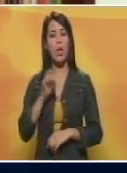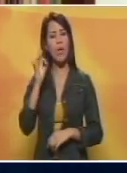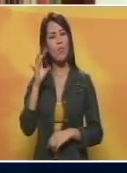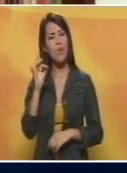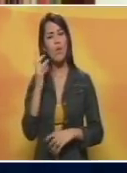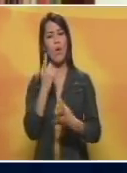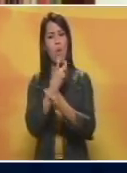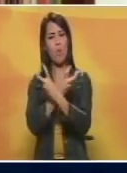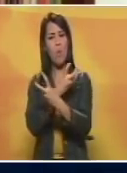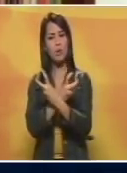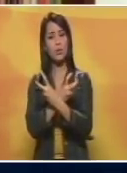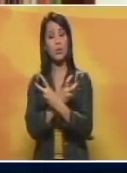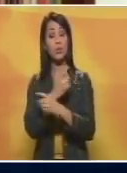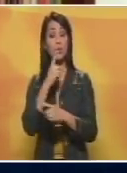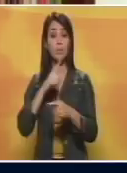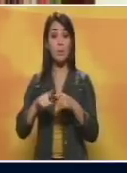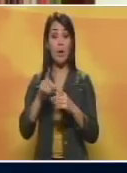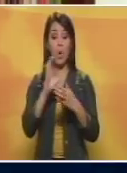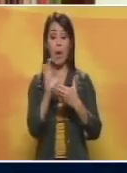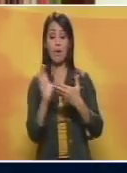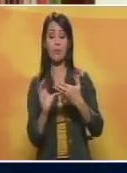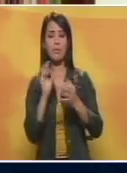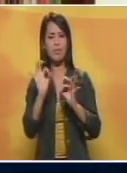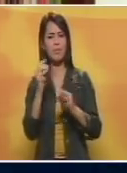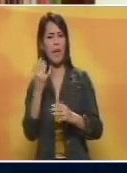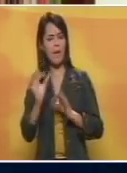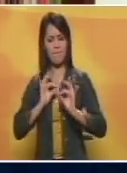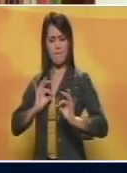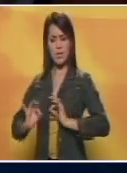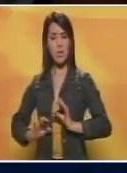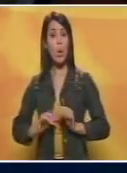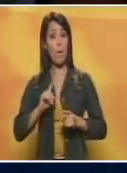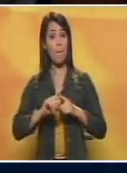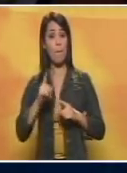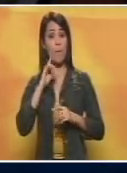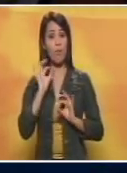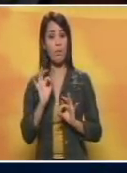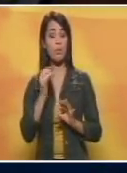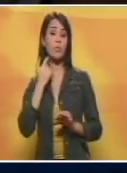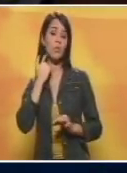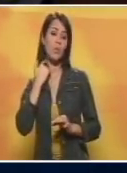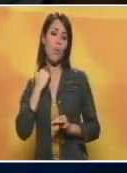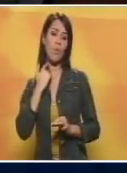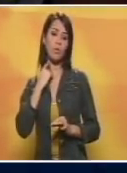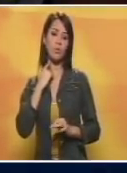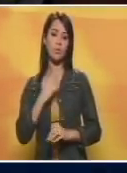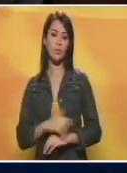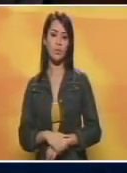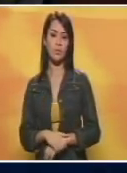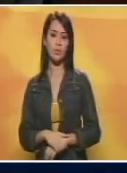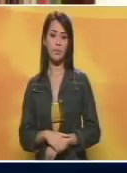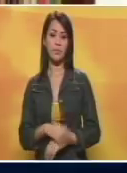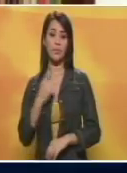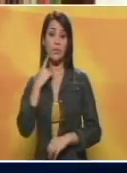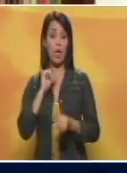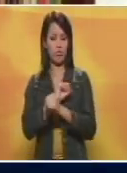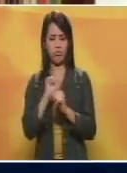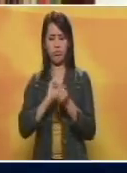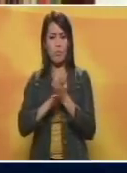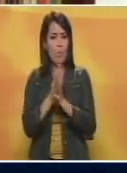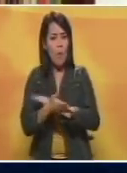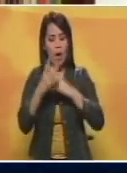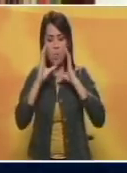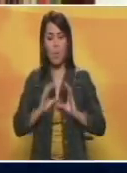pero lo que hace lo que caracteriza de este virus es que puede producir ganglios en el cuello el virus no se elimina del cuerpo sino que